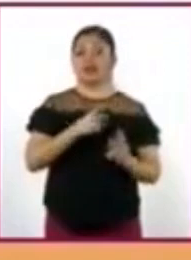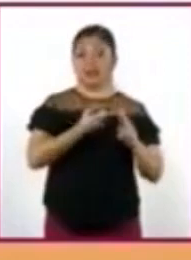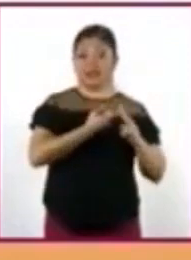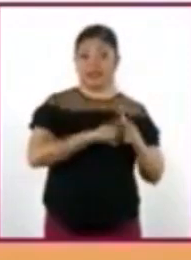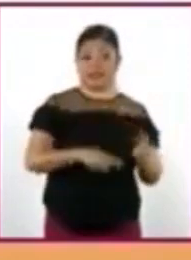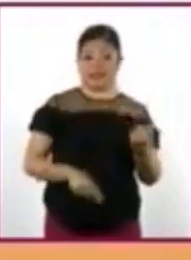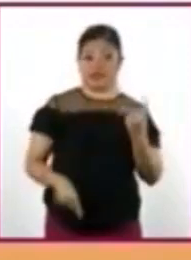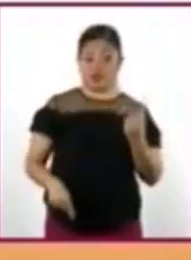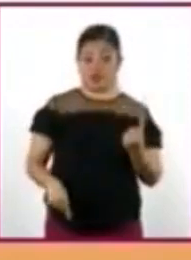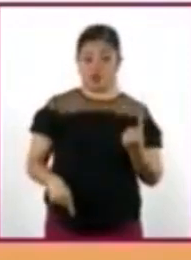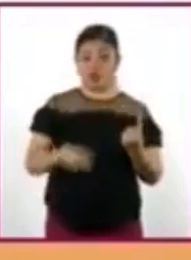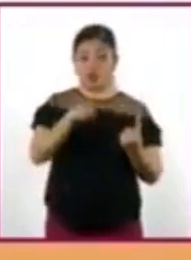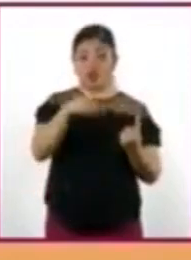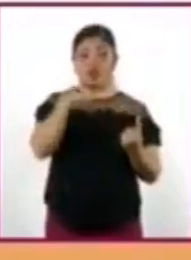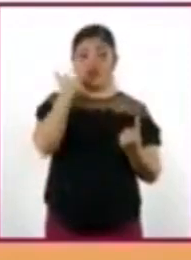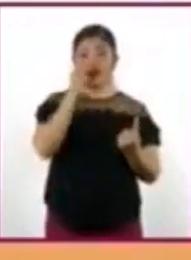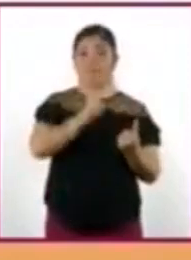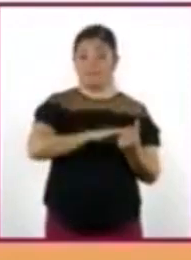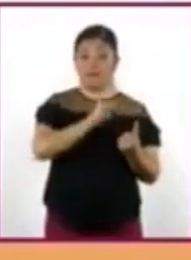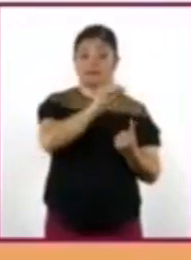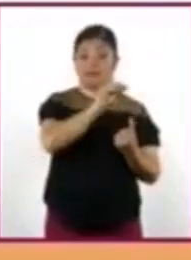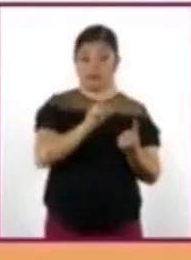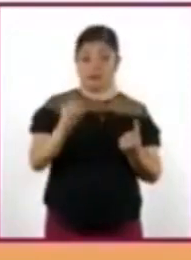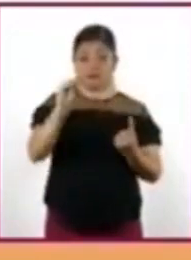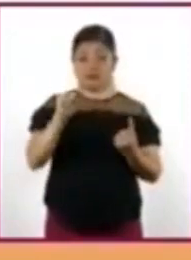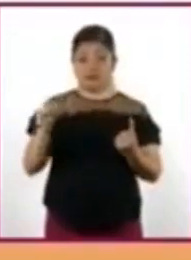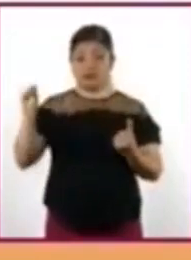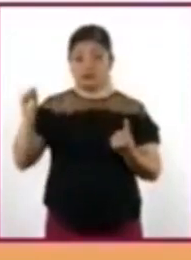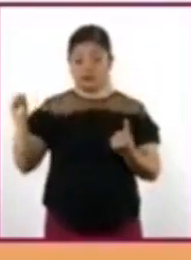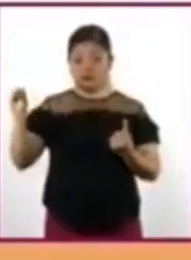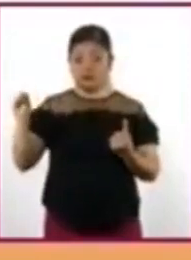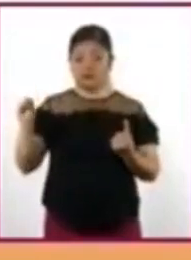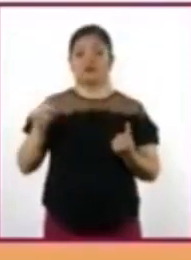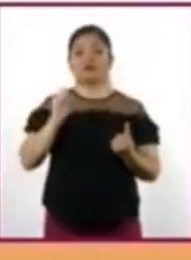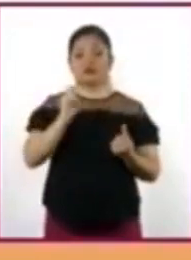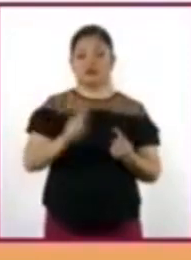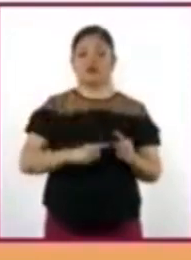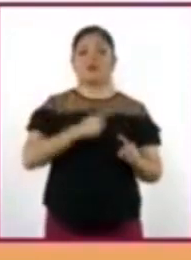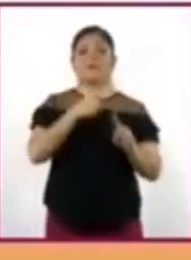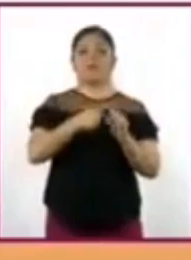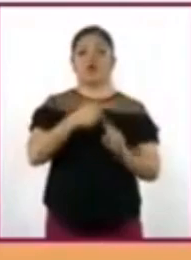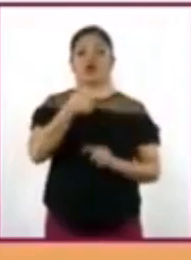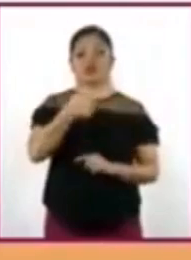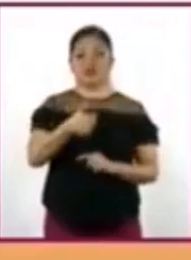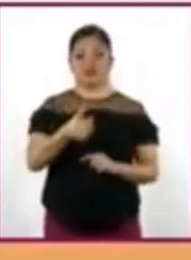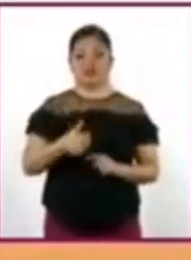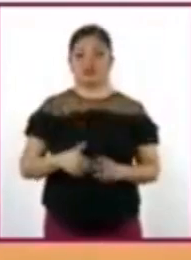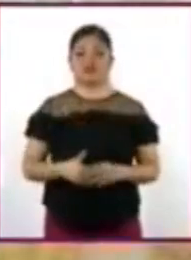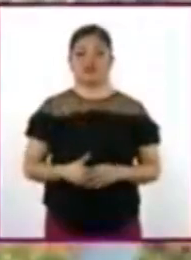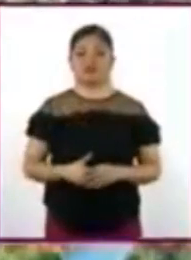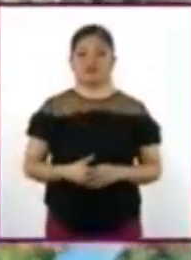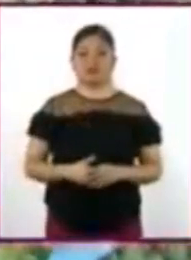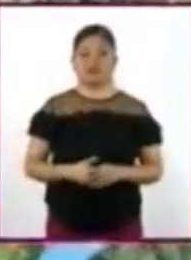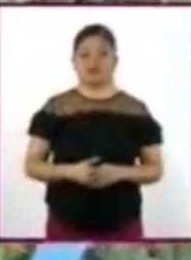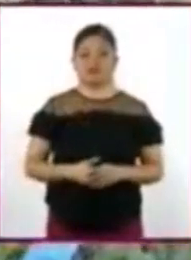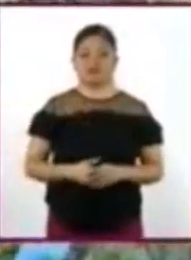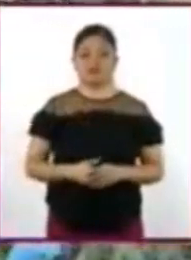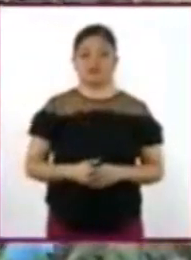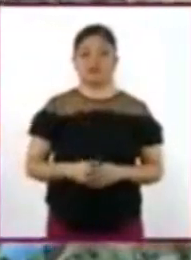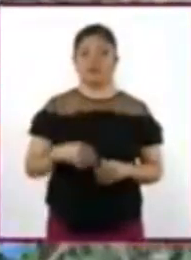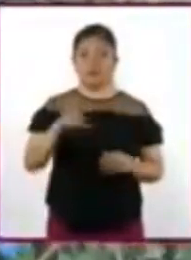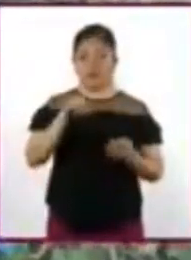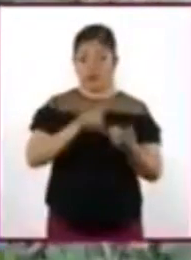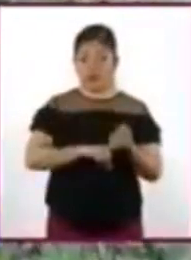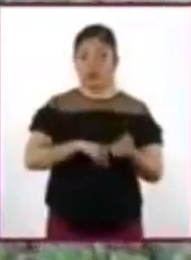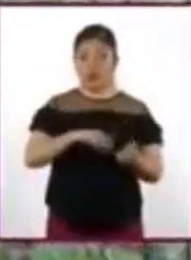para obtener cualquier término de la sucesión, se multiplica el término anterior por 6. Una